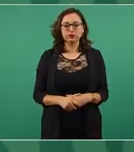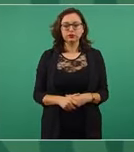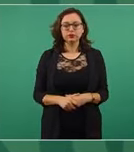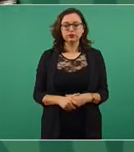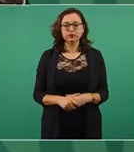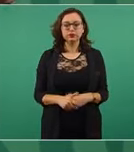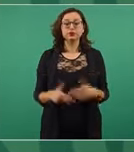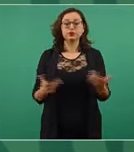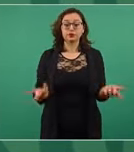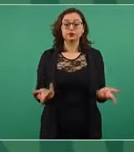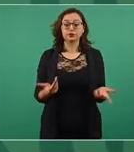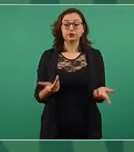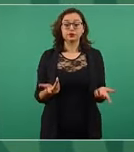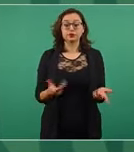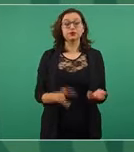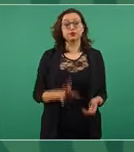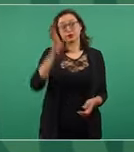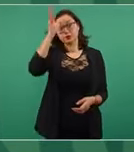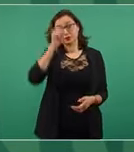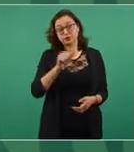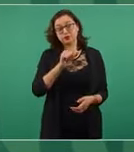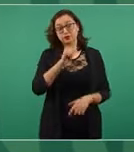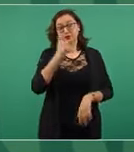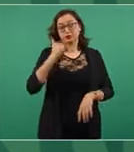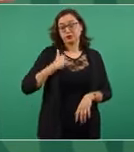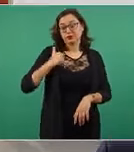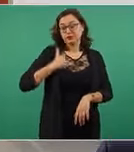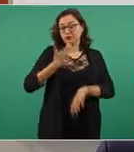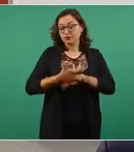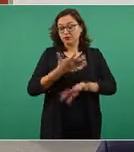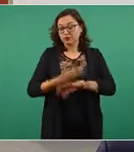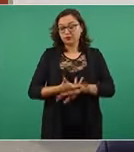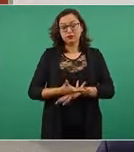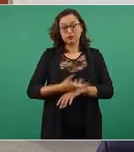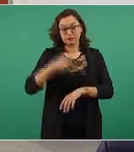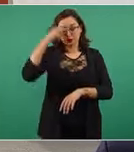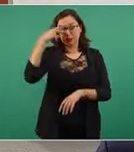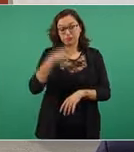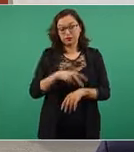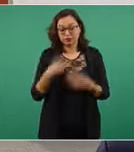por el tratado. Y eso lo logramos,